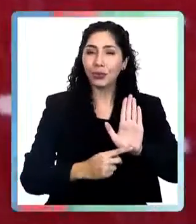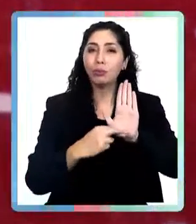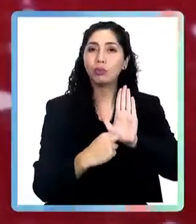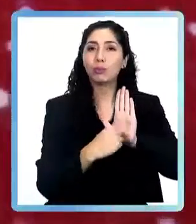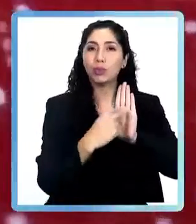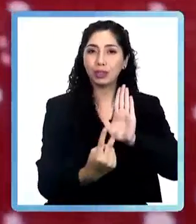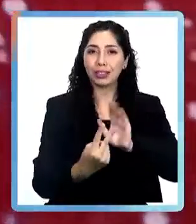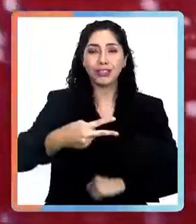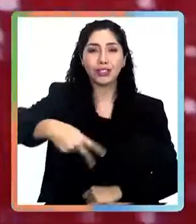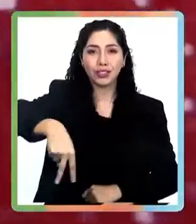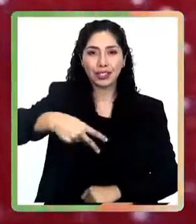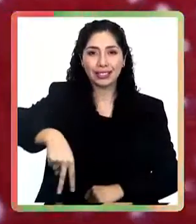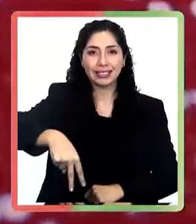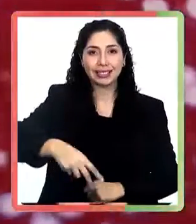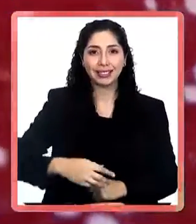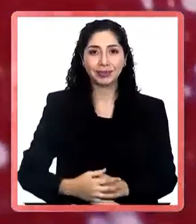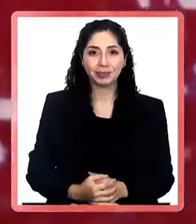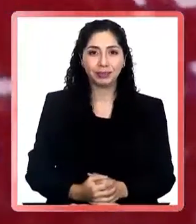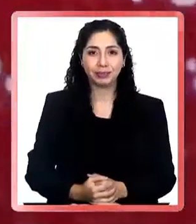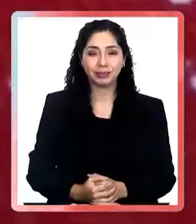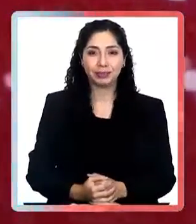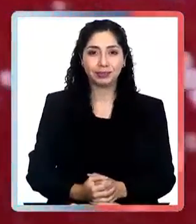portavoz noticias